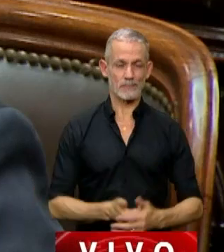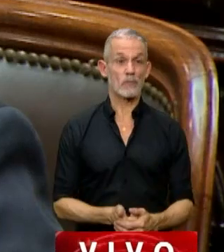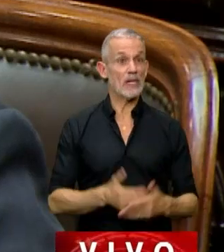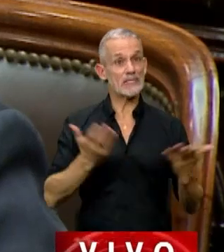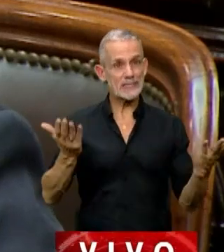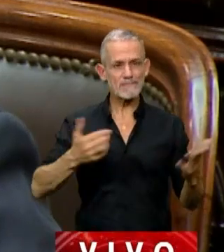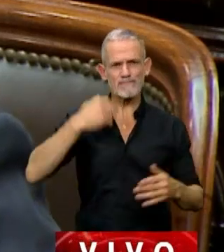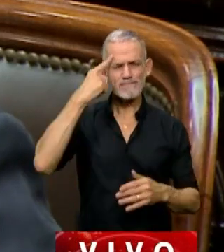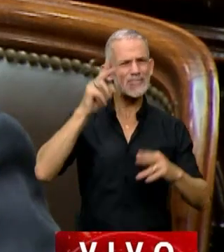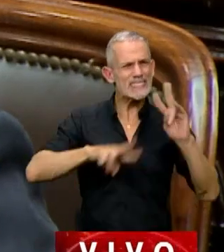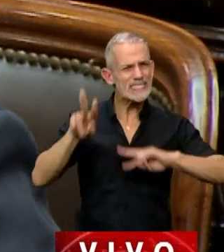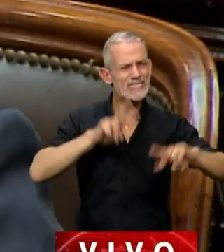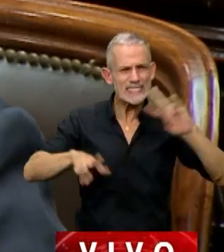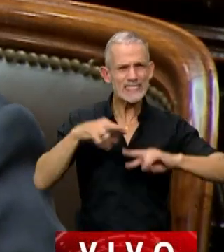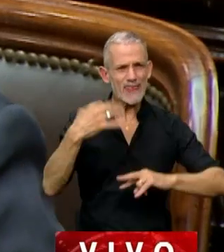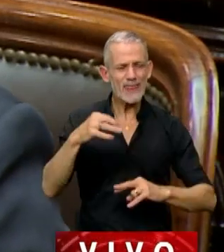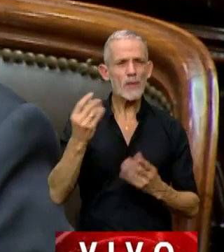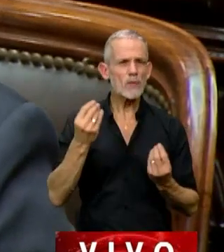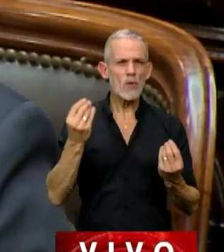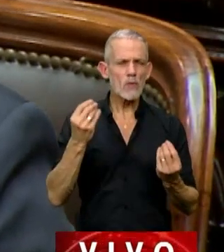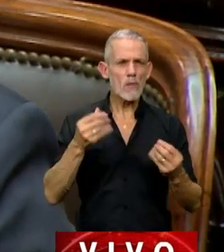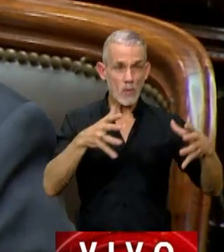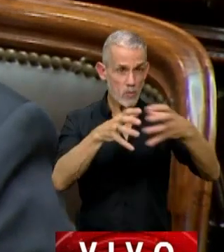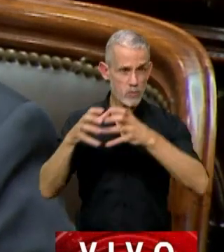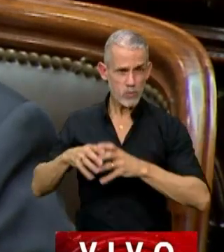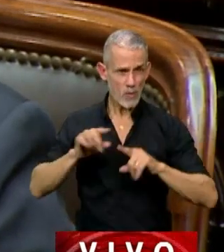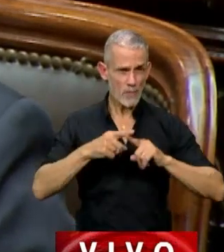debe haber una búsqueda permanente de todas las fuerzas